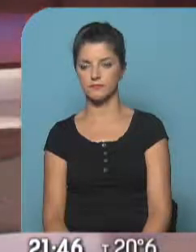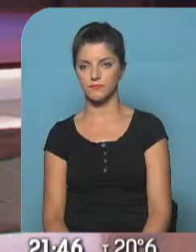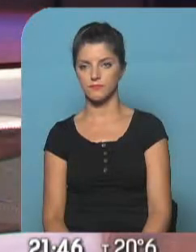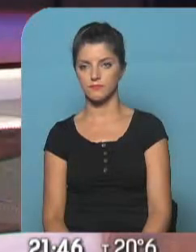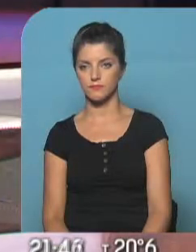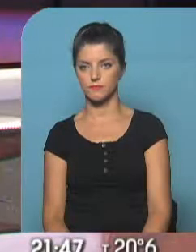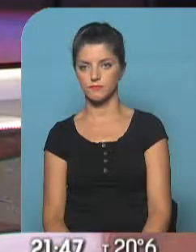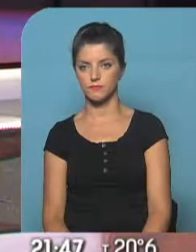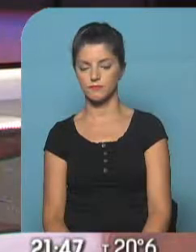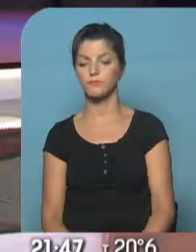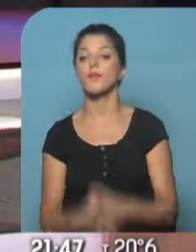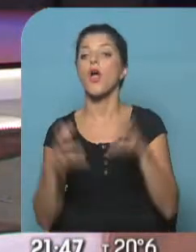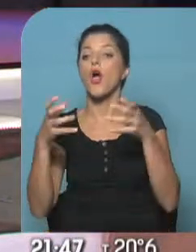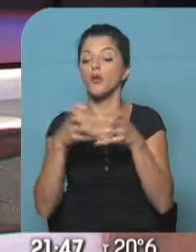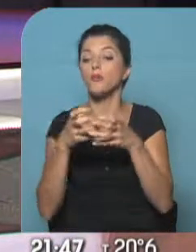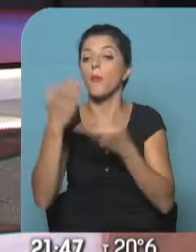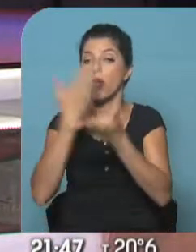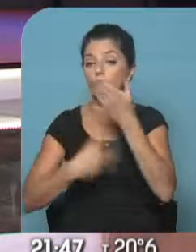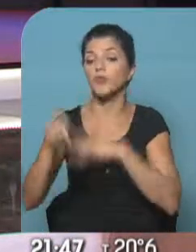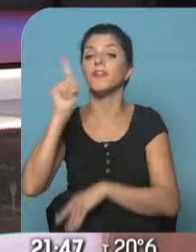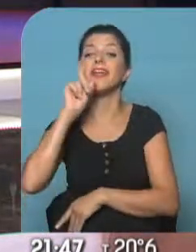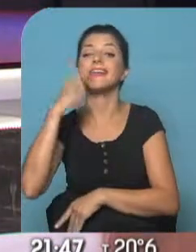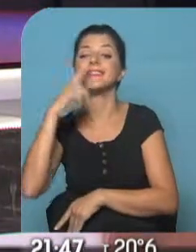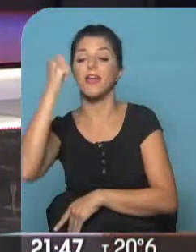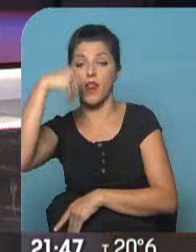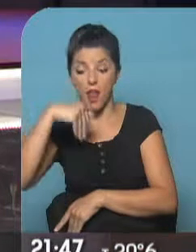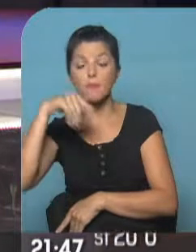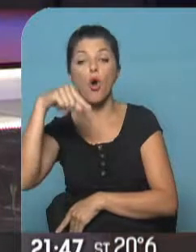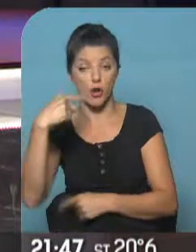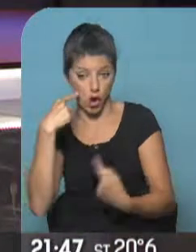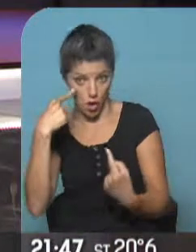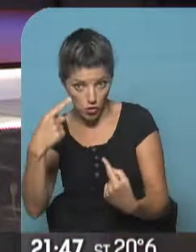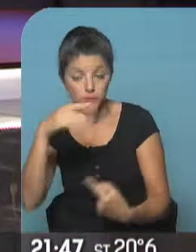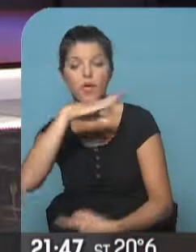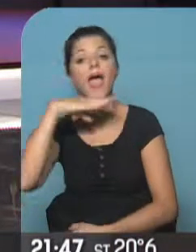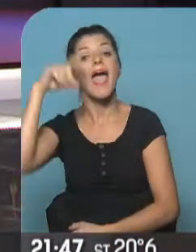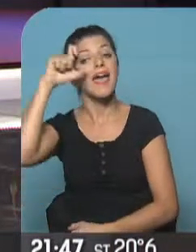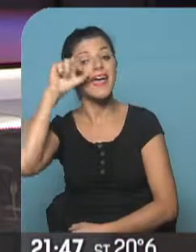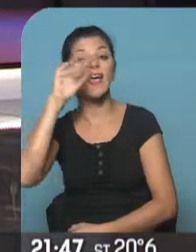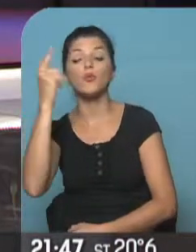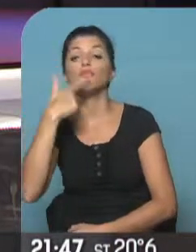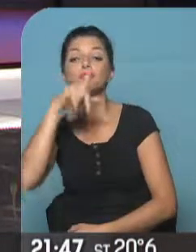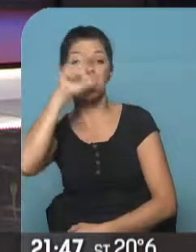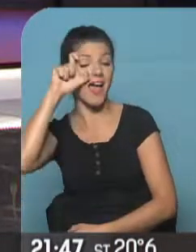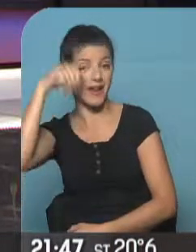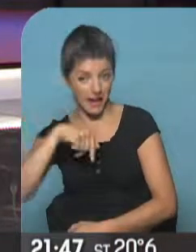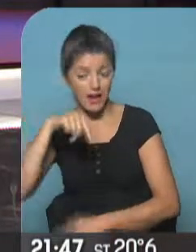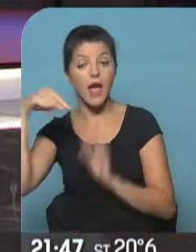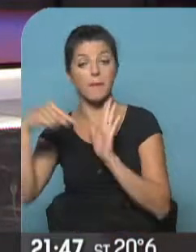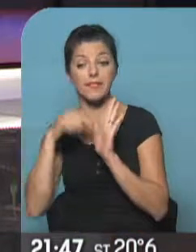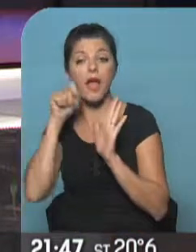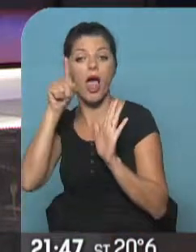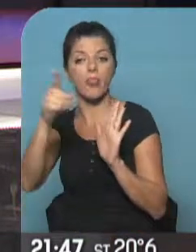La Organización para la Cooperación Islámica reconoció hoy a Jerusalén Oriental como la capital del Estado de Palestina. Esto fue en la